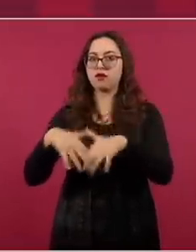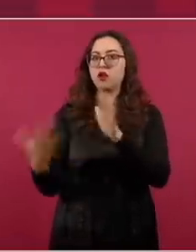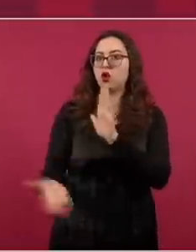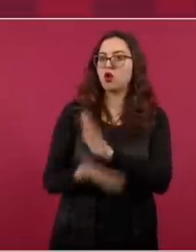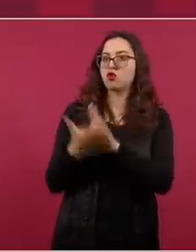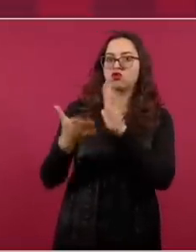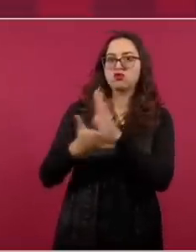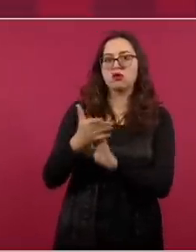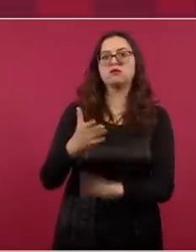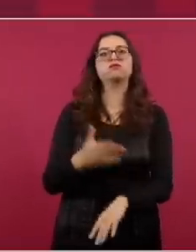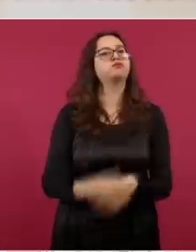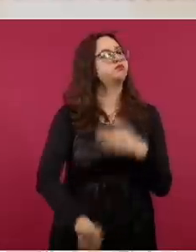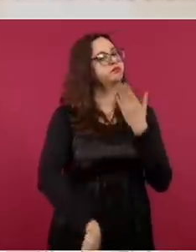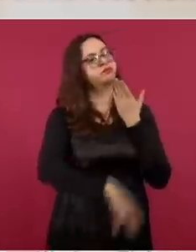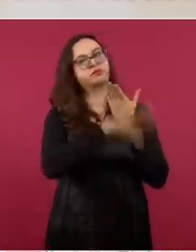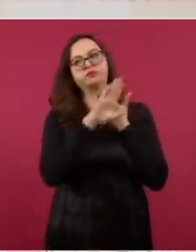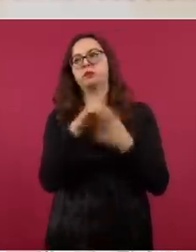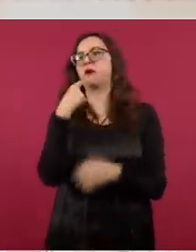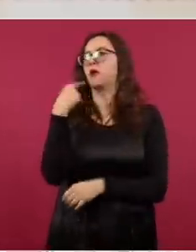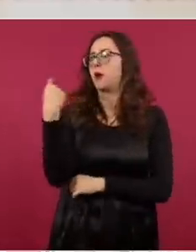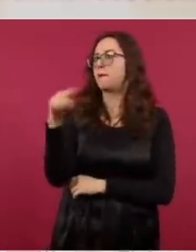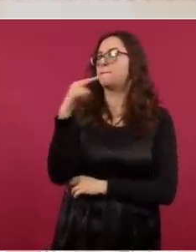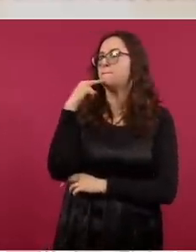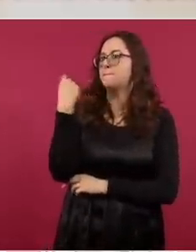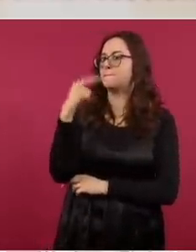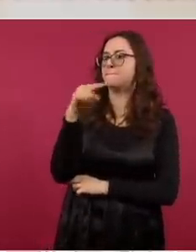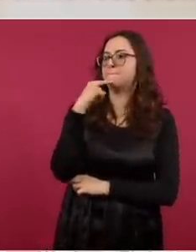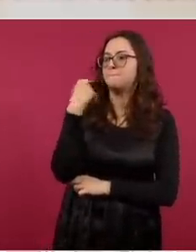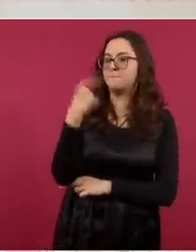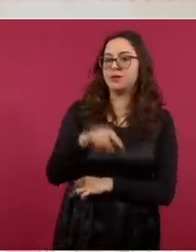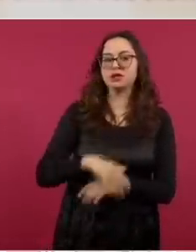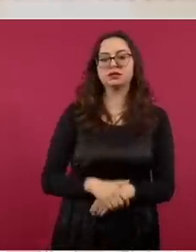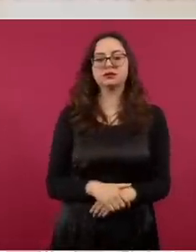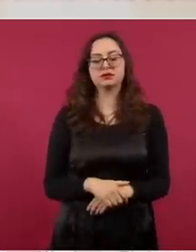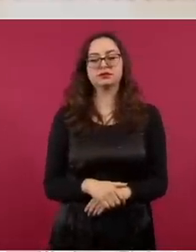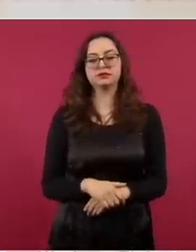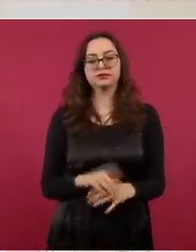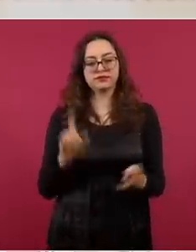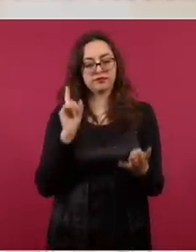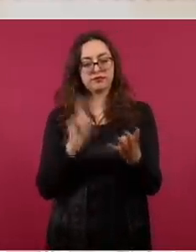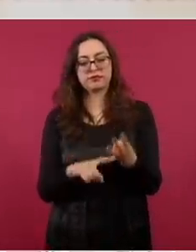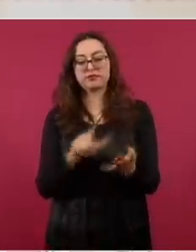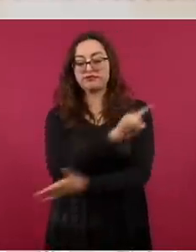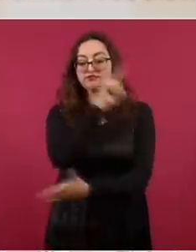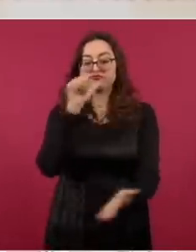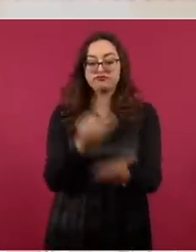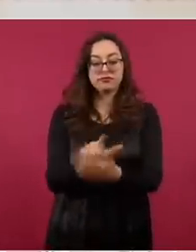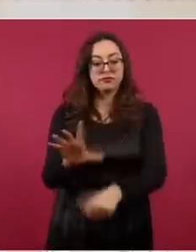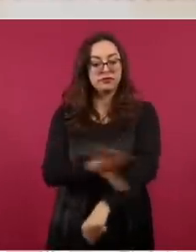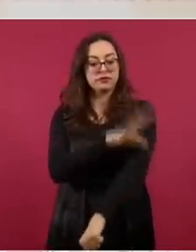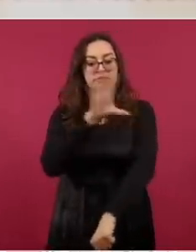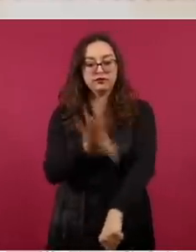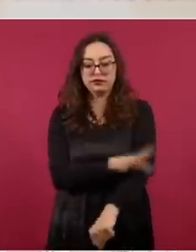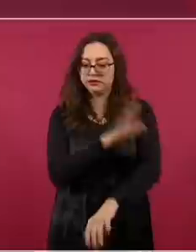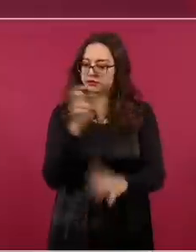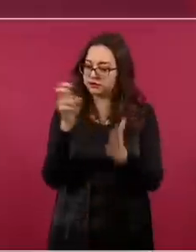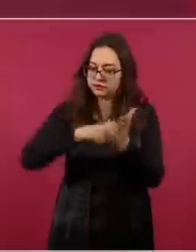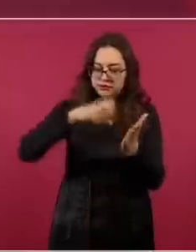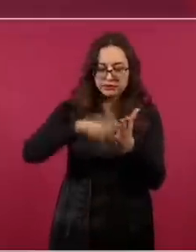y se va a modificar la ley eléctrica En beneficio